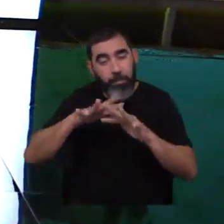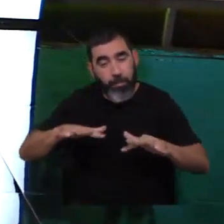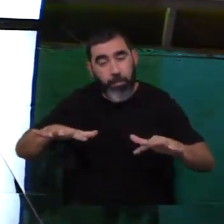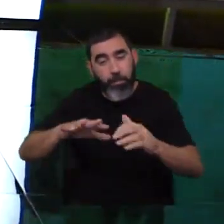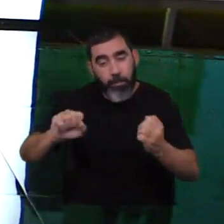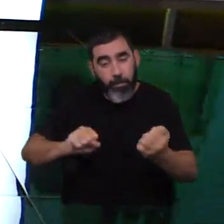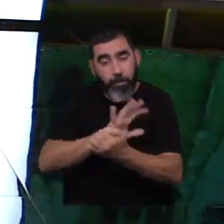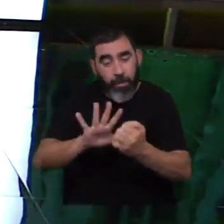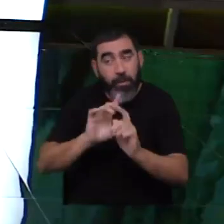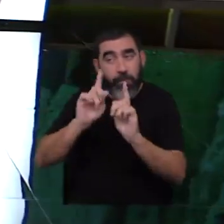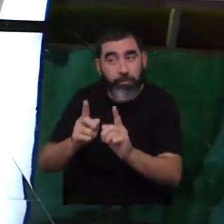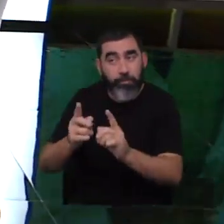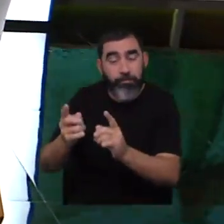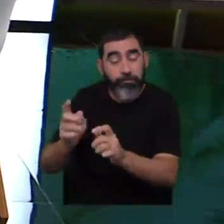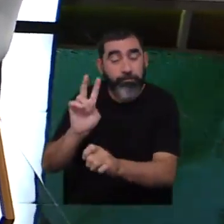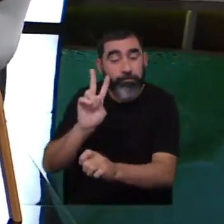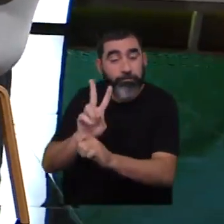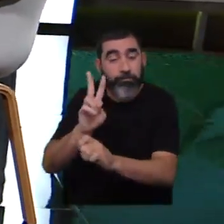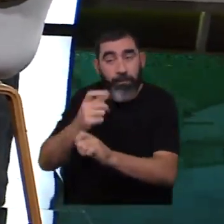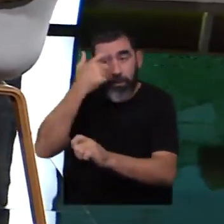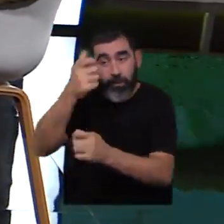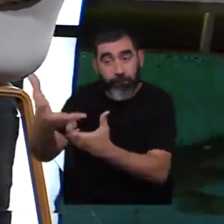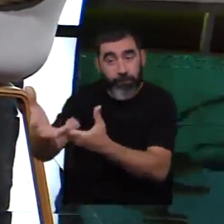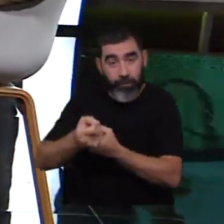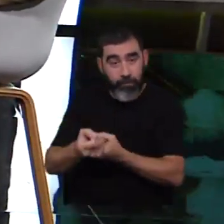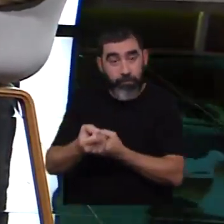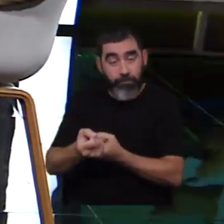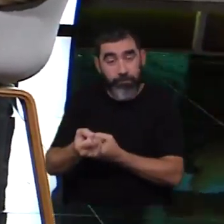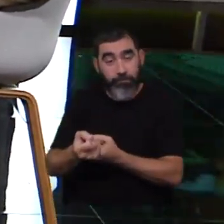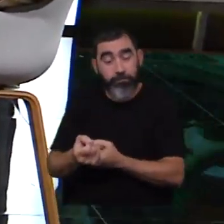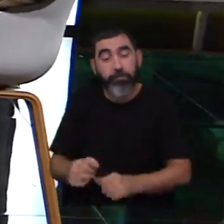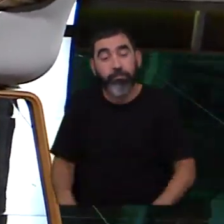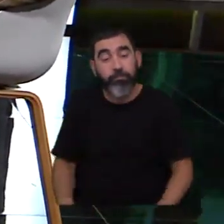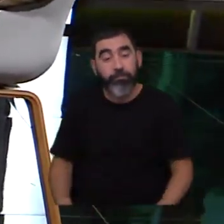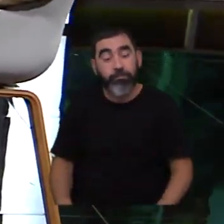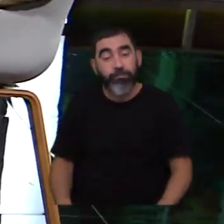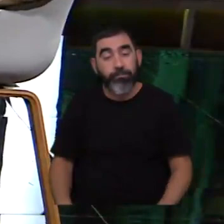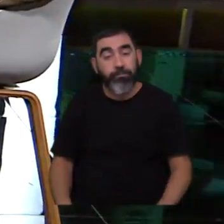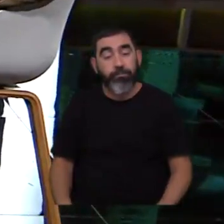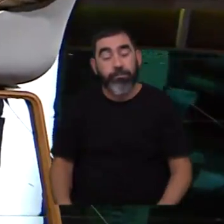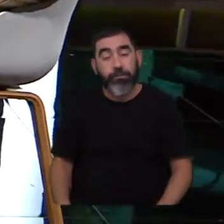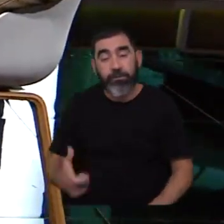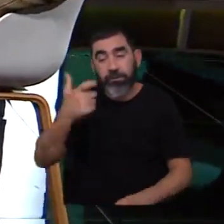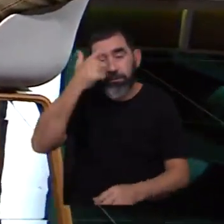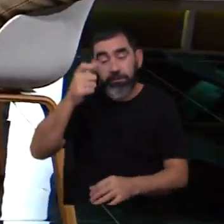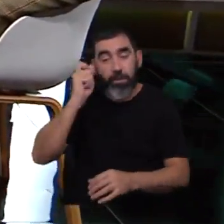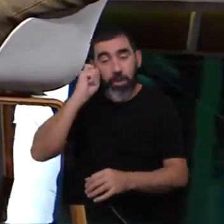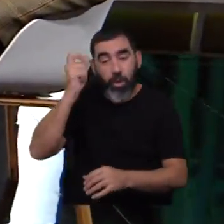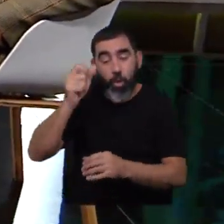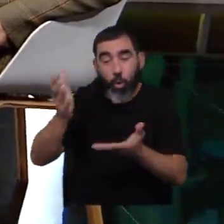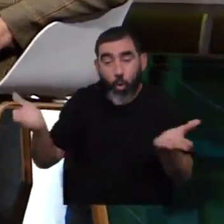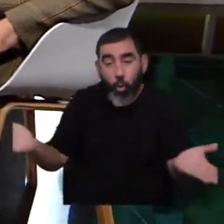una mano para salir a defender la ciencia y me quiero quedar totalmente con ese concepto amplio de ciencia, es toda generación de